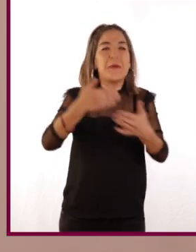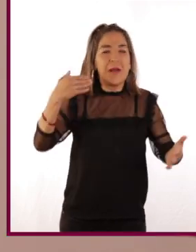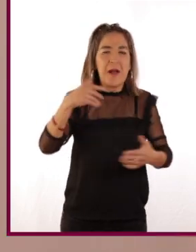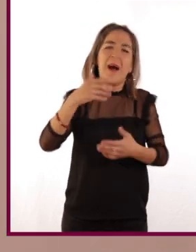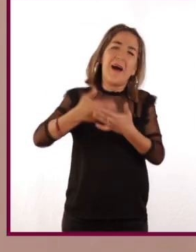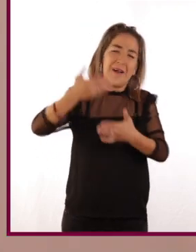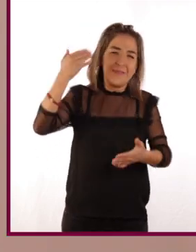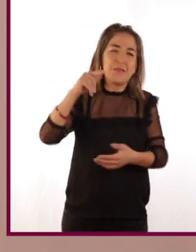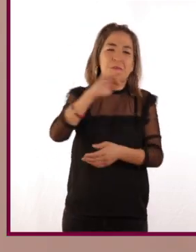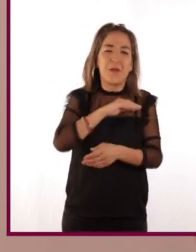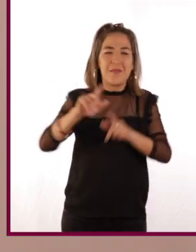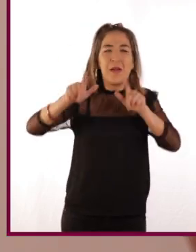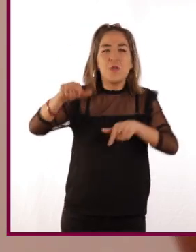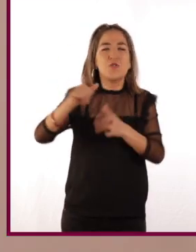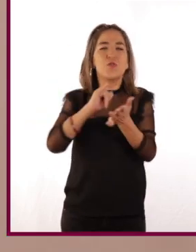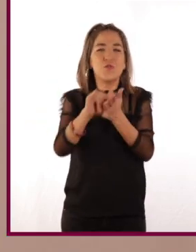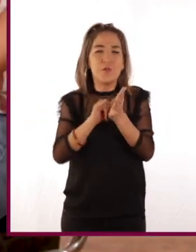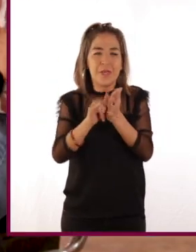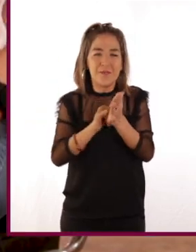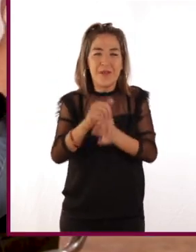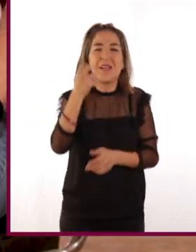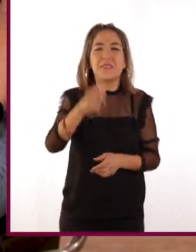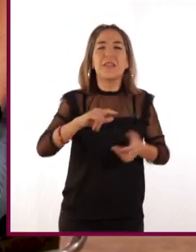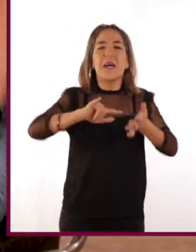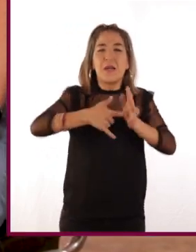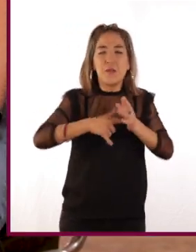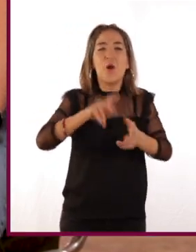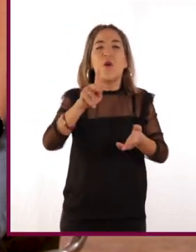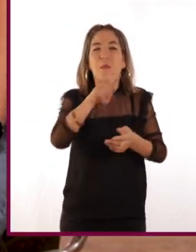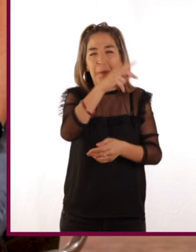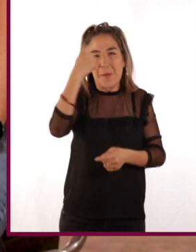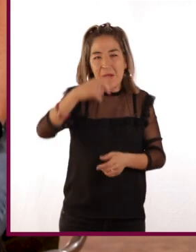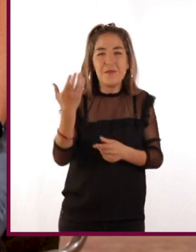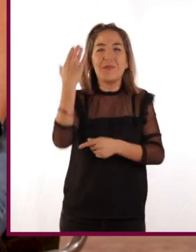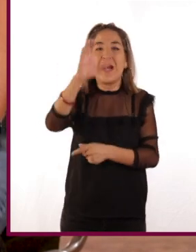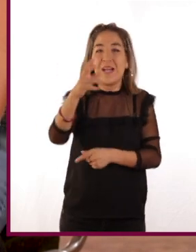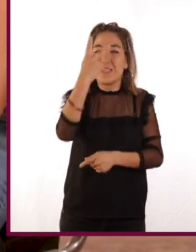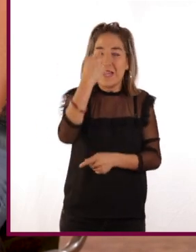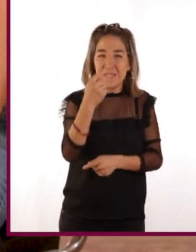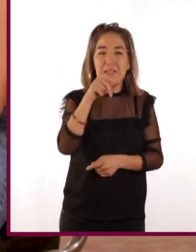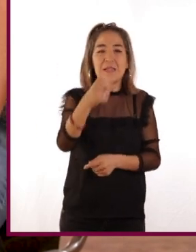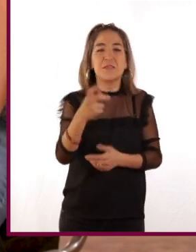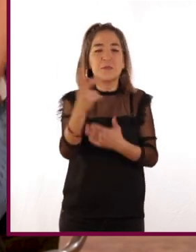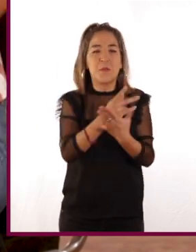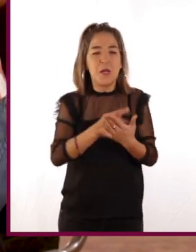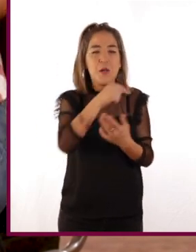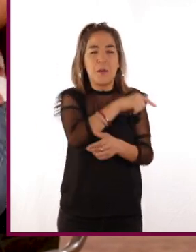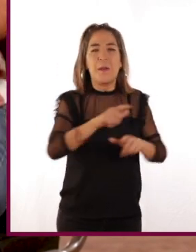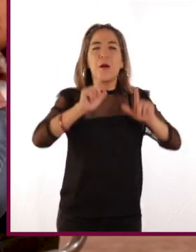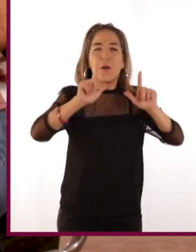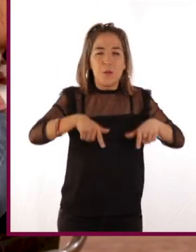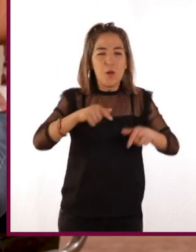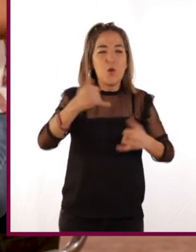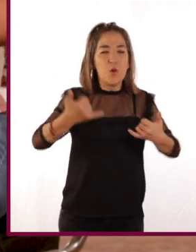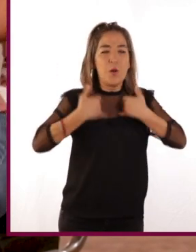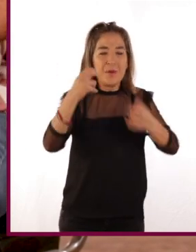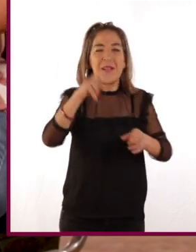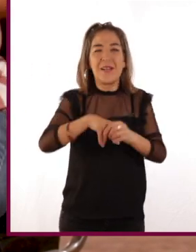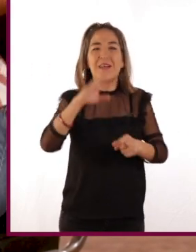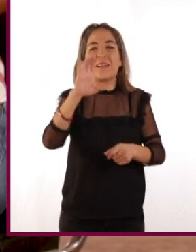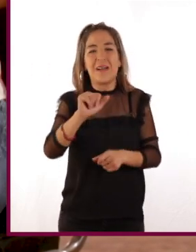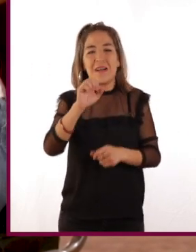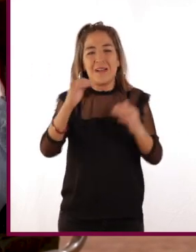de Königsberg, deben entrar al canal de YouTube. Los horarios de transmisión y la síntesis de los programas están en la página